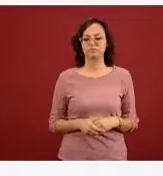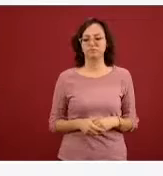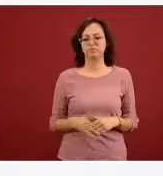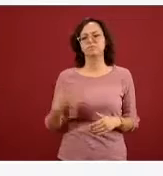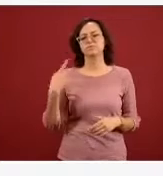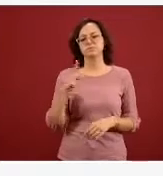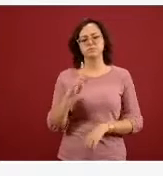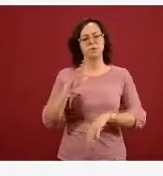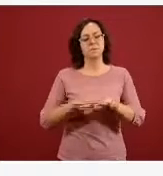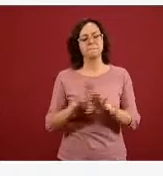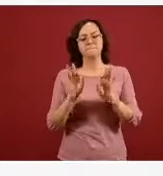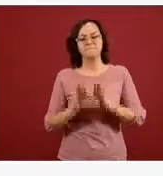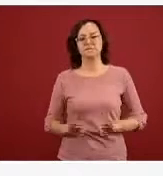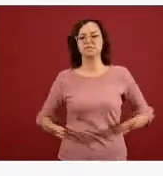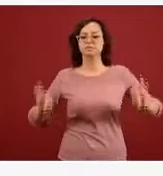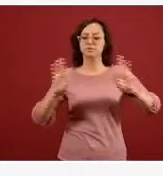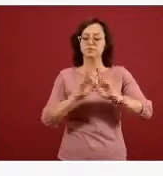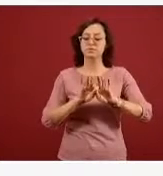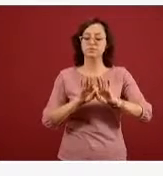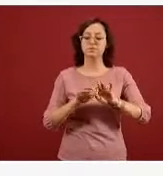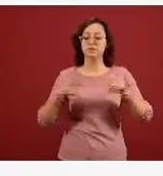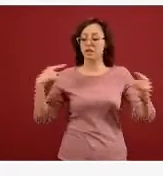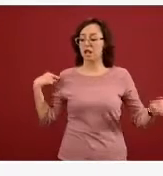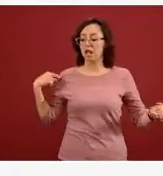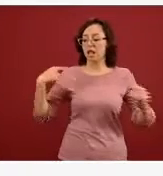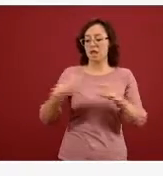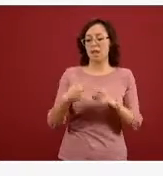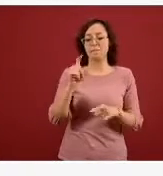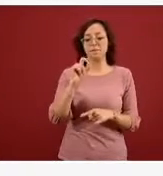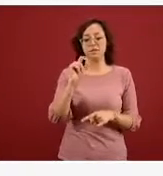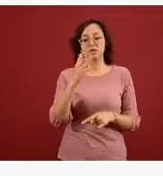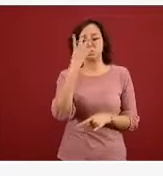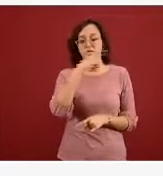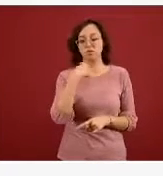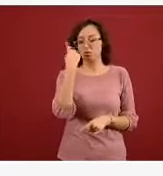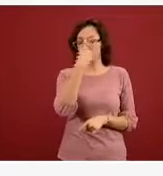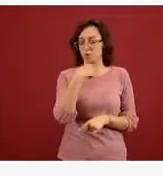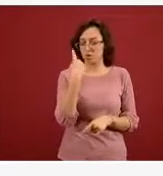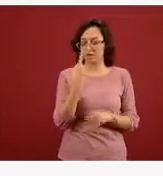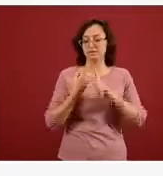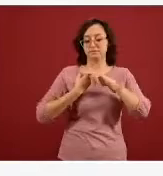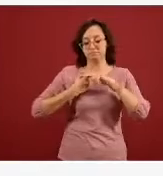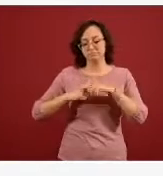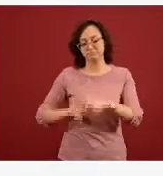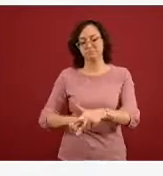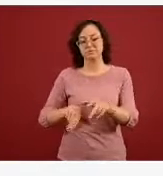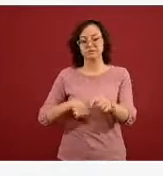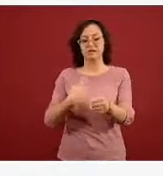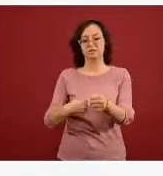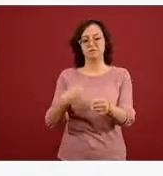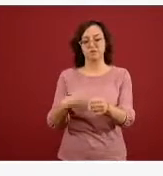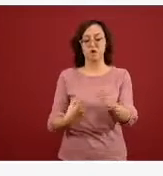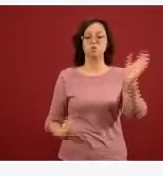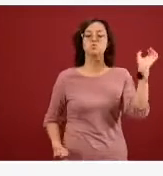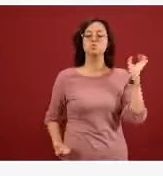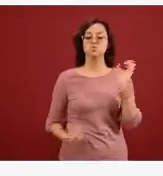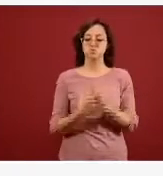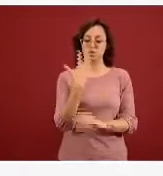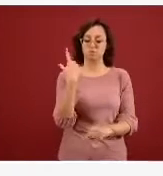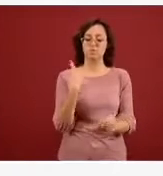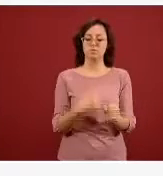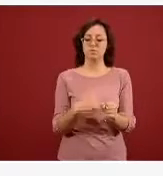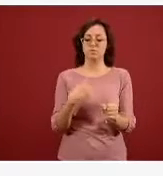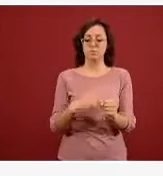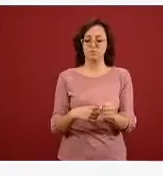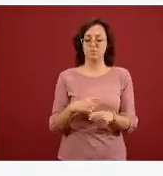mayor importancia, las personas que en las últimas 24 horas han estado enfermas, es decir, los casos nuevos que se han